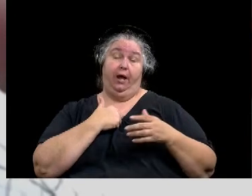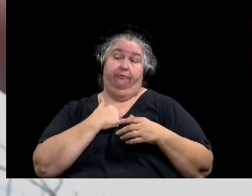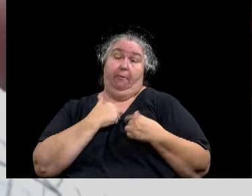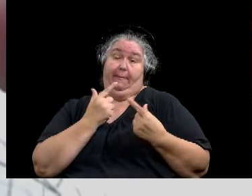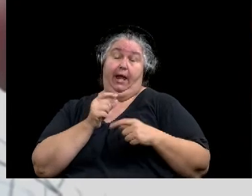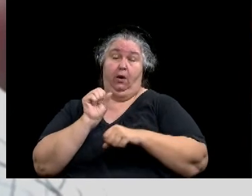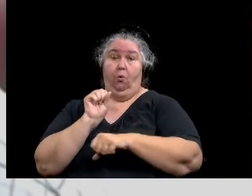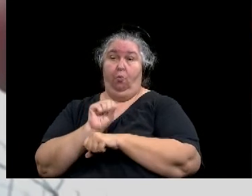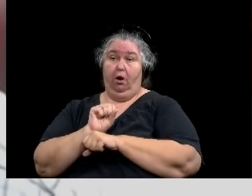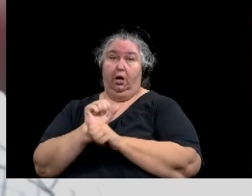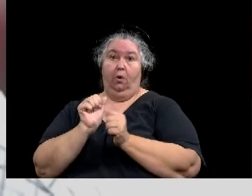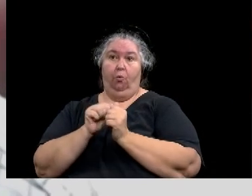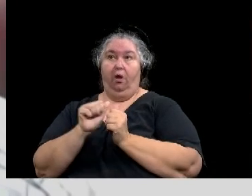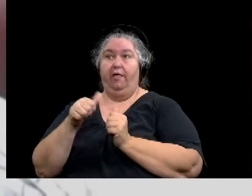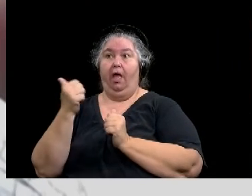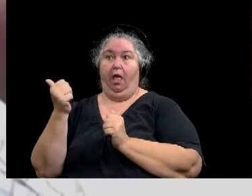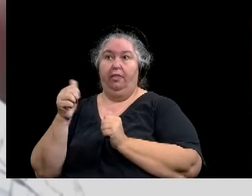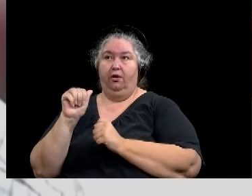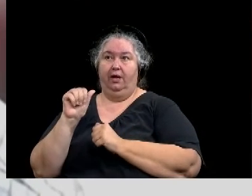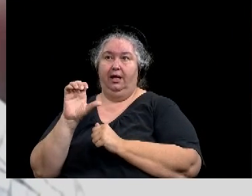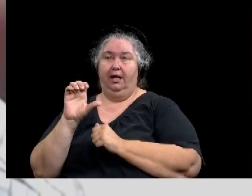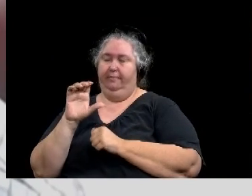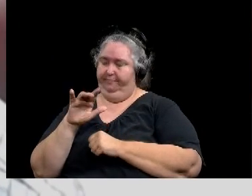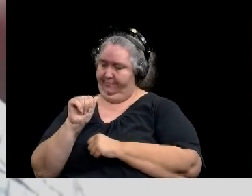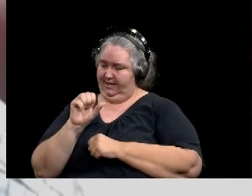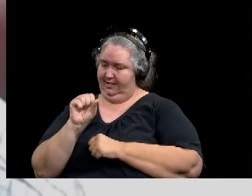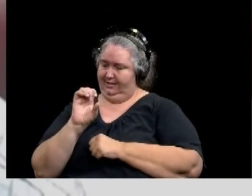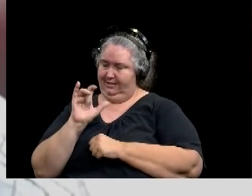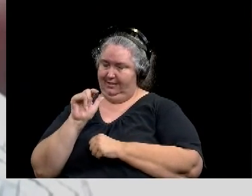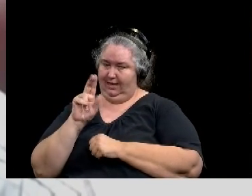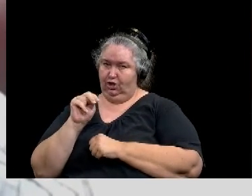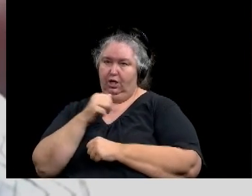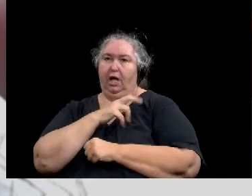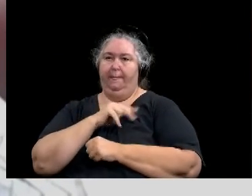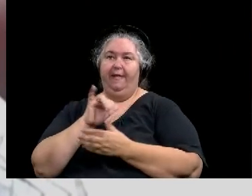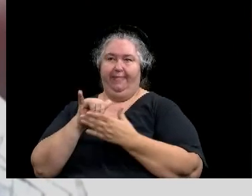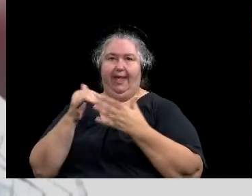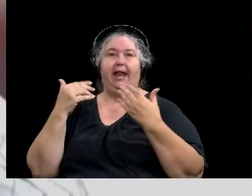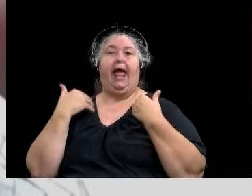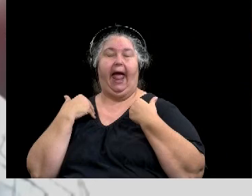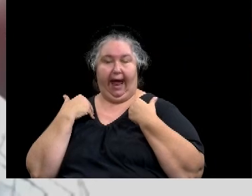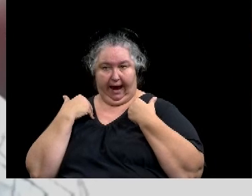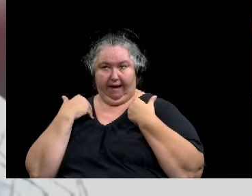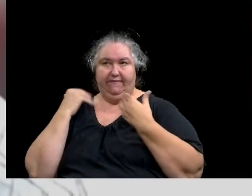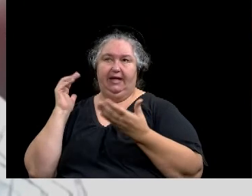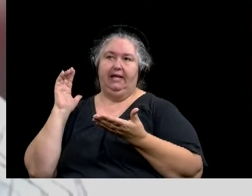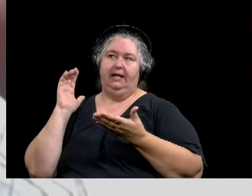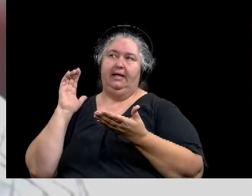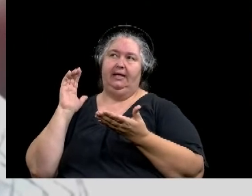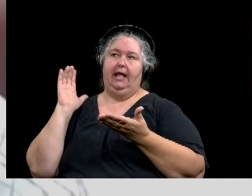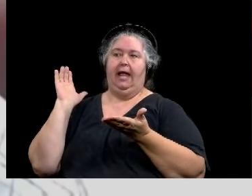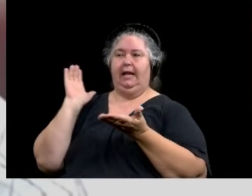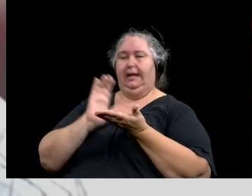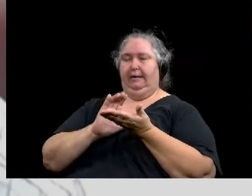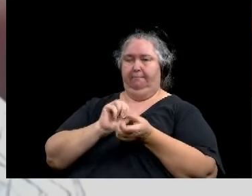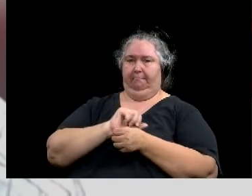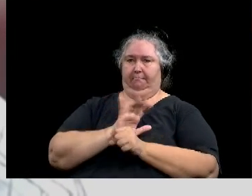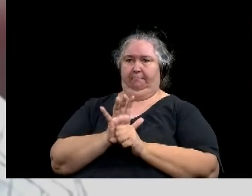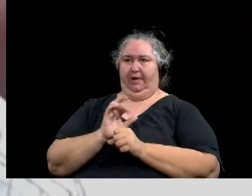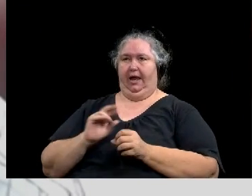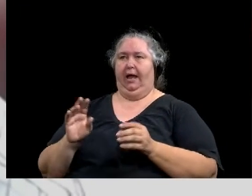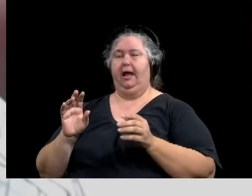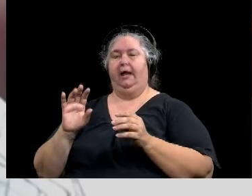inmediata pero nos estamos trabajando con los otros hospitales que si tienen menos pacientes